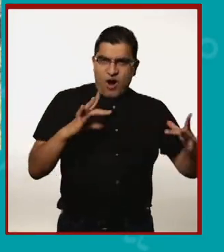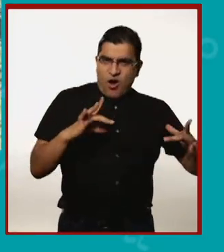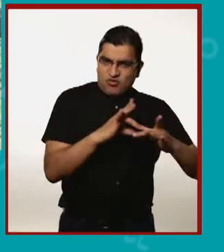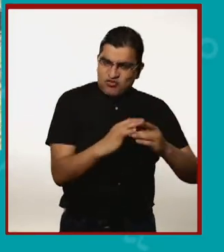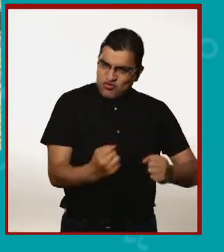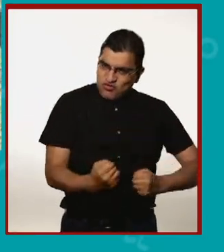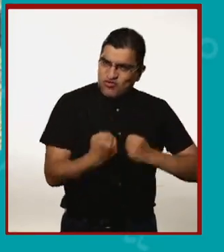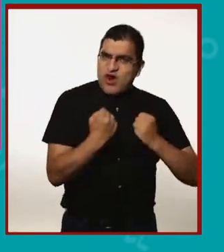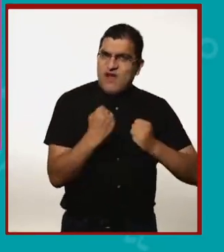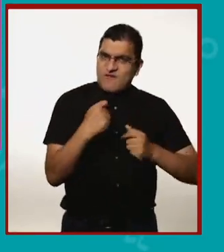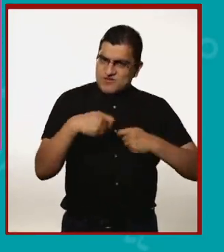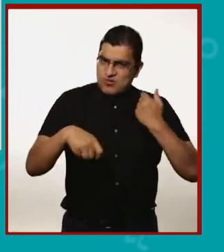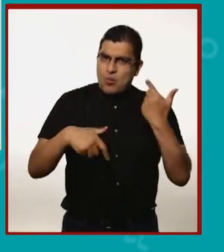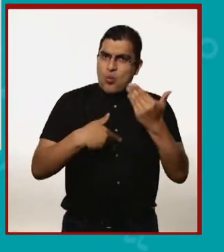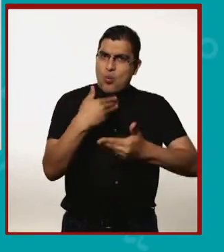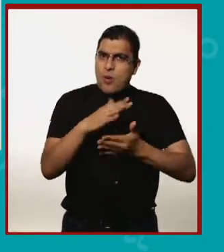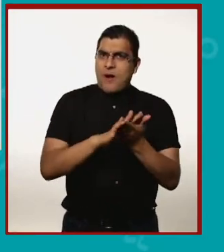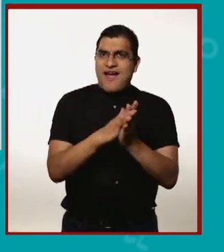flexible.